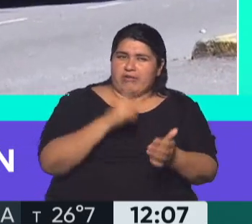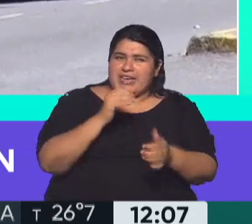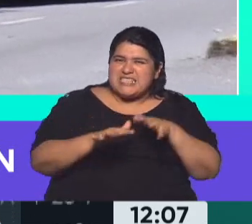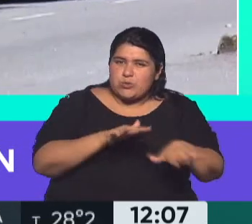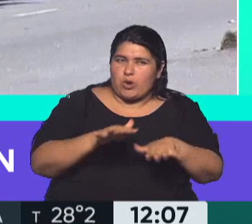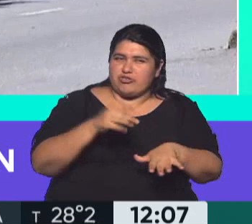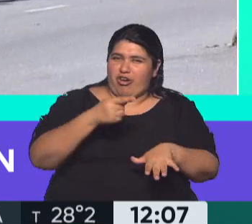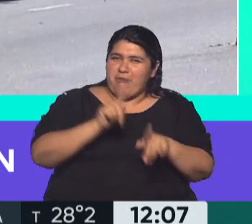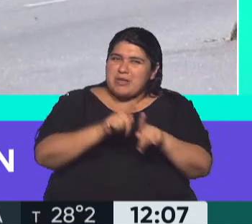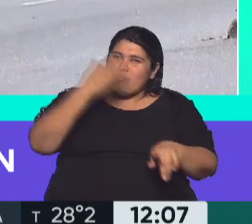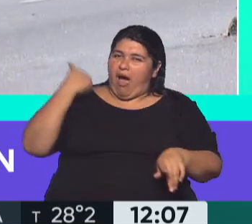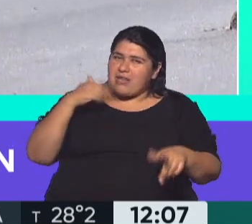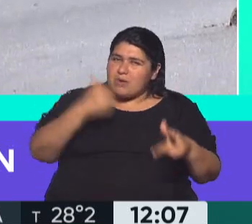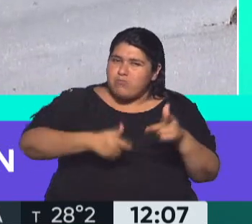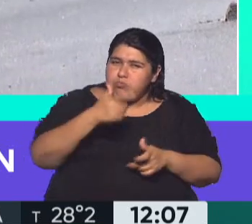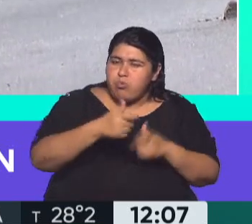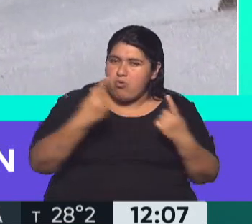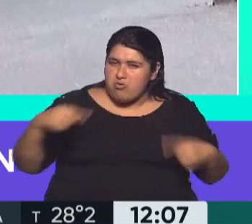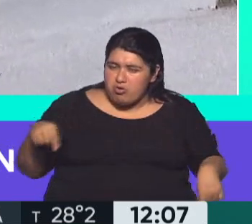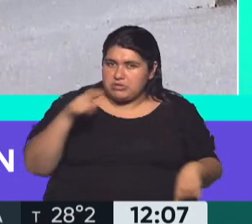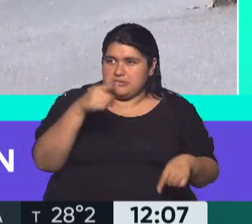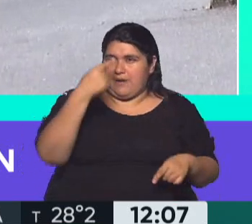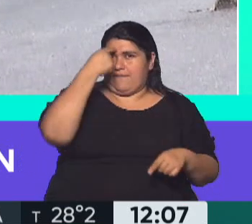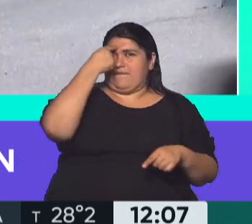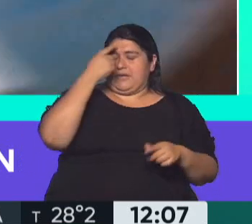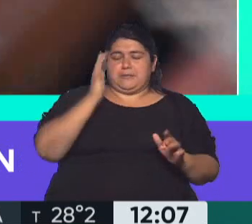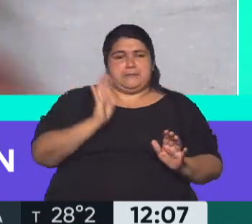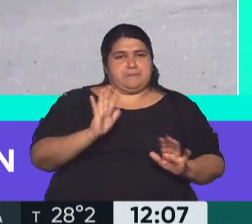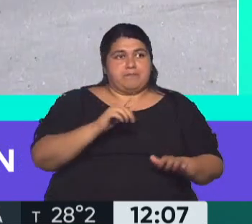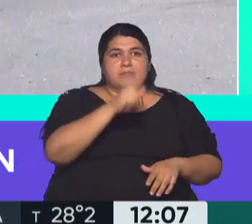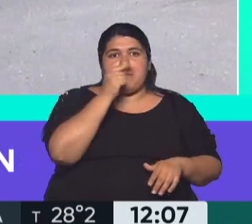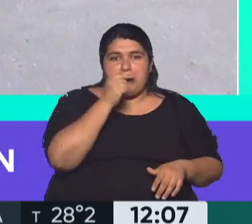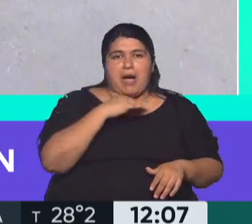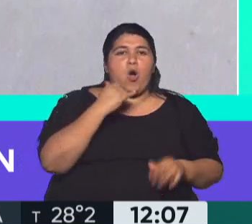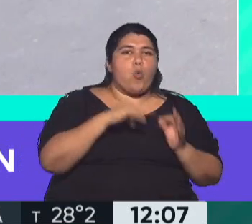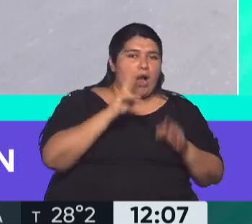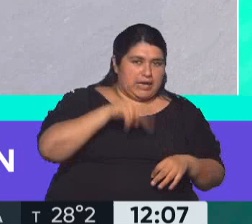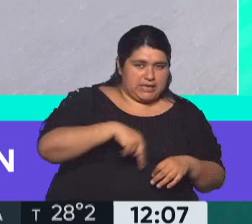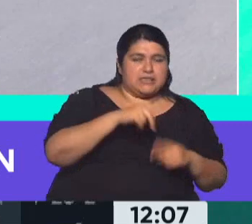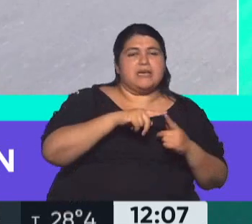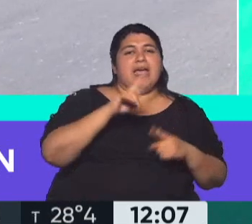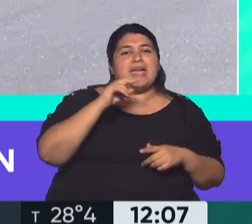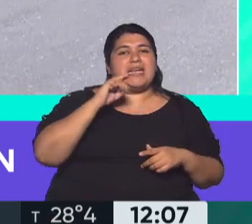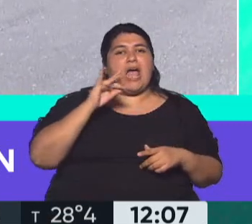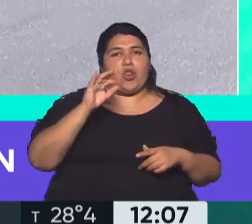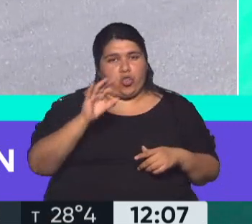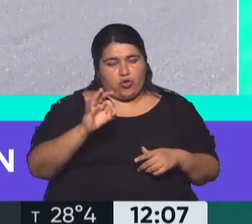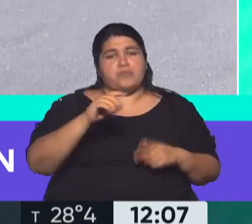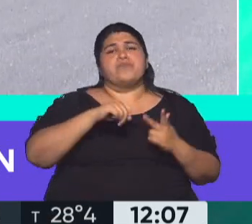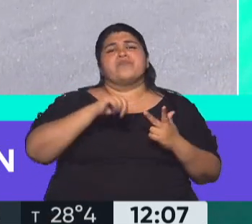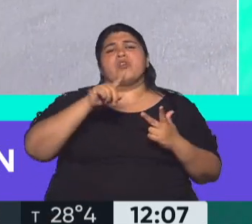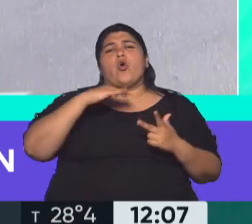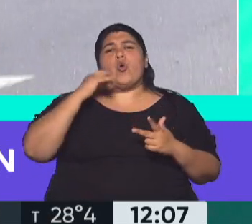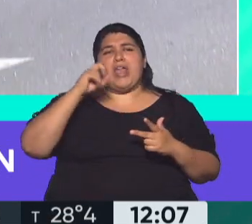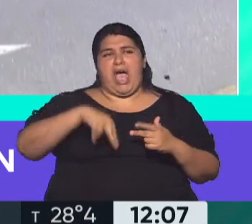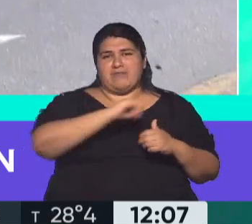menores que también estaban a bordo del vehículo. Estaban los papás de Joaquín, Ricardo, y estaba el papá de Julián,